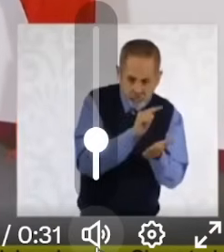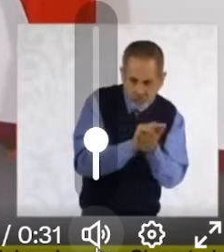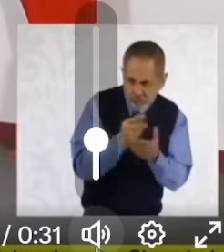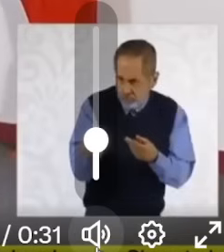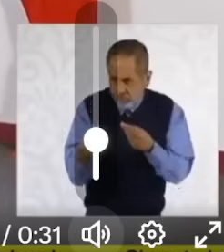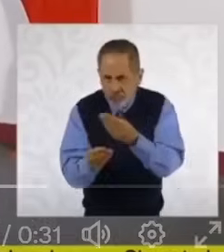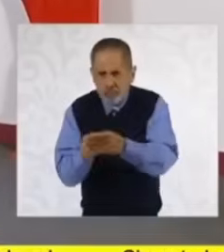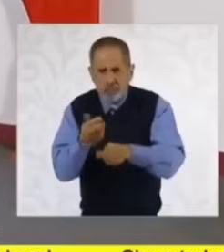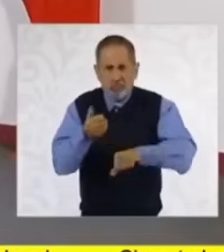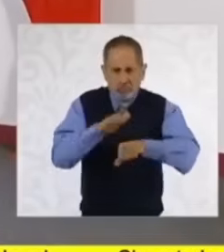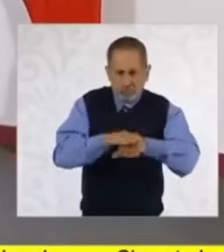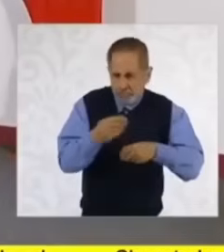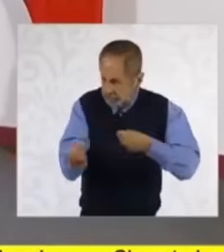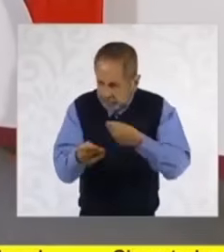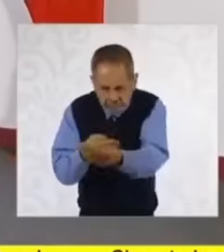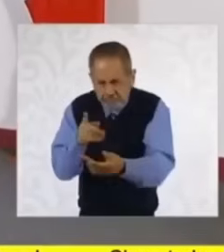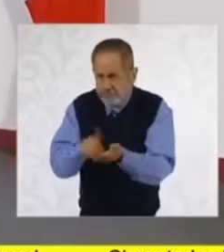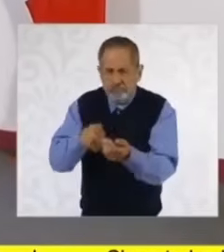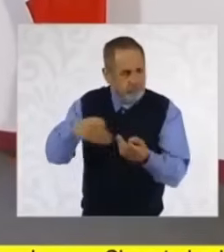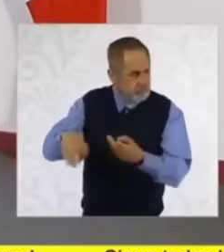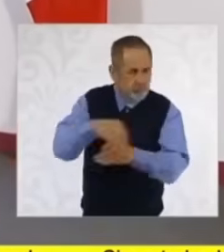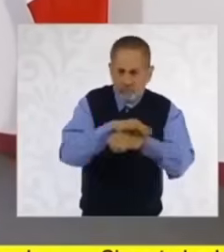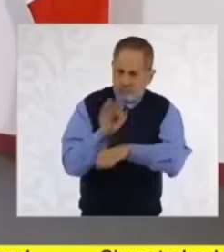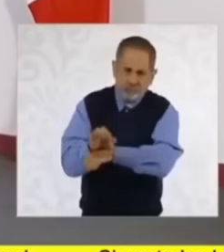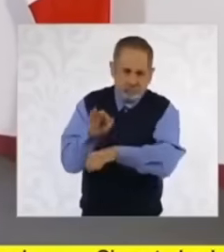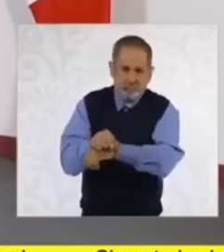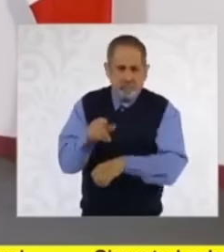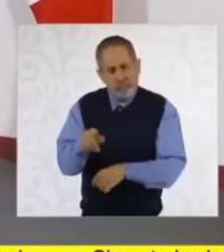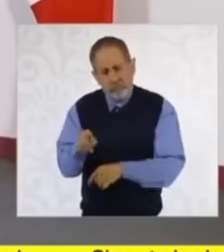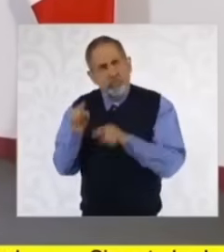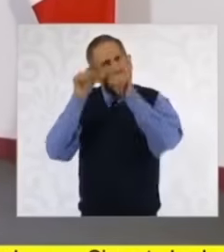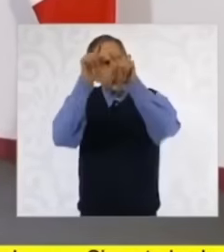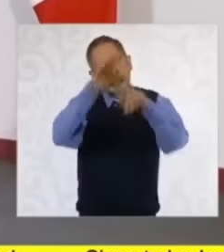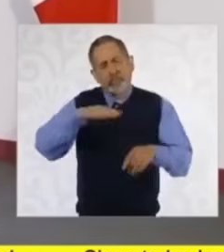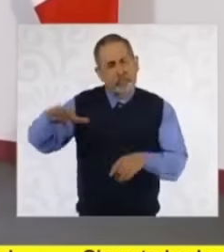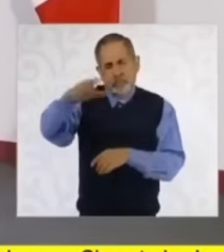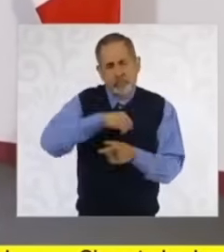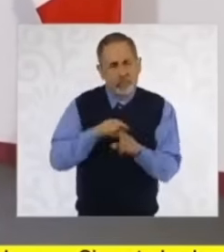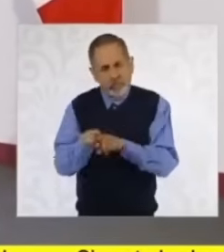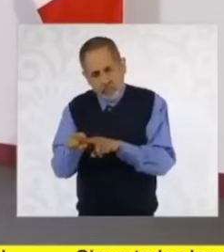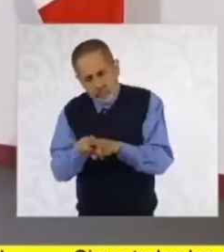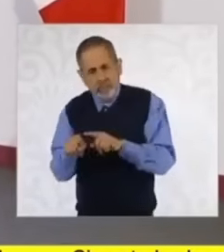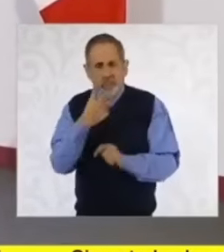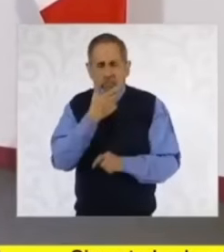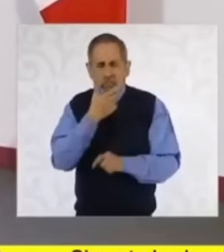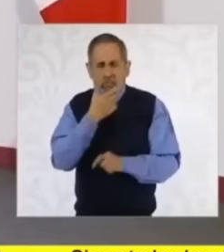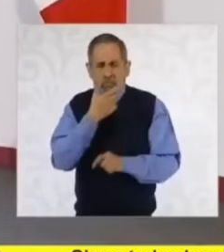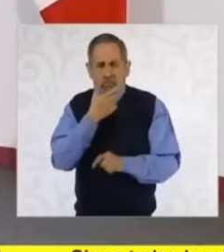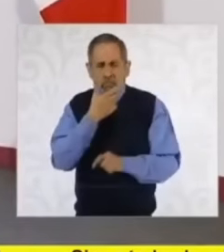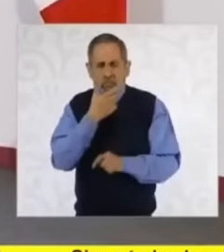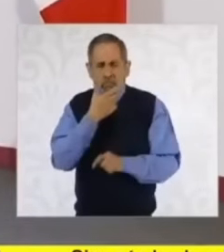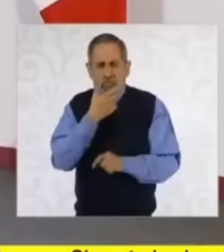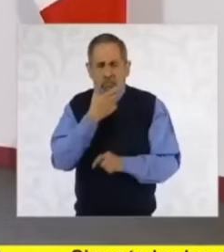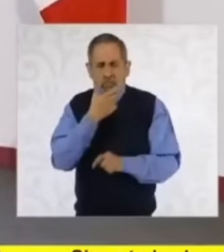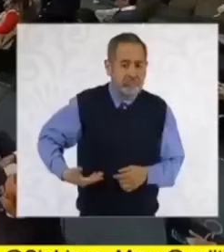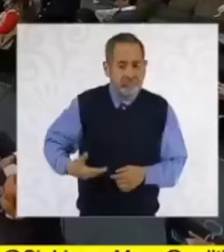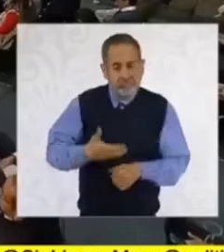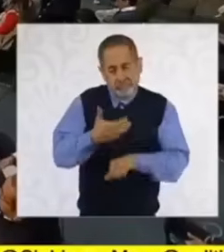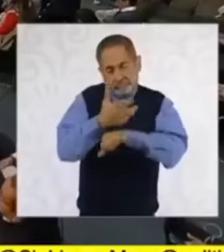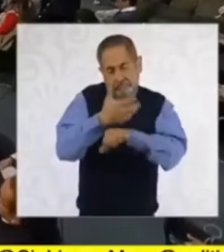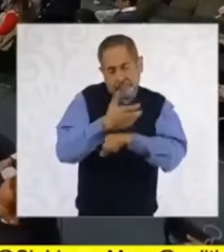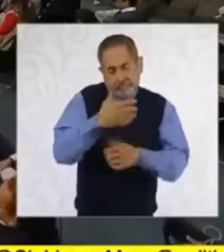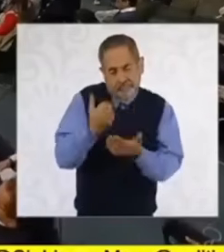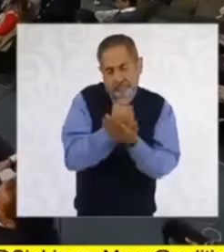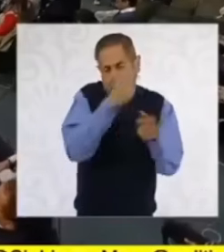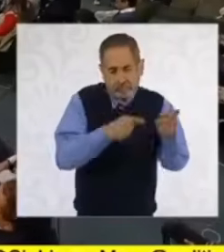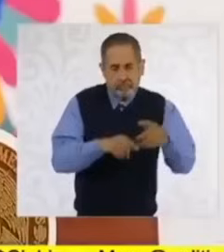y administrativos que requieren todos nuestros hermanos y hermanas que están en Estados Unidos y precisamente hablando vamos